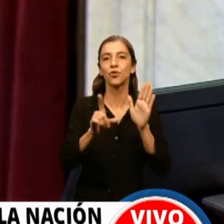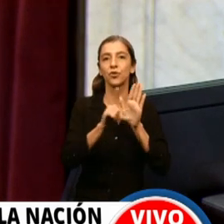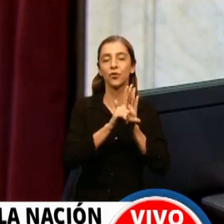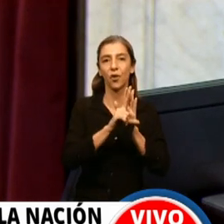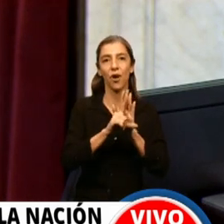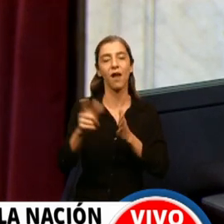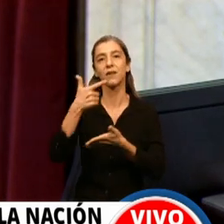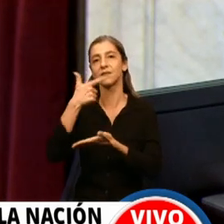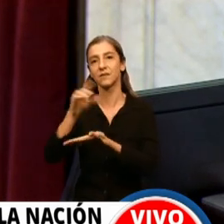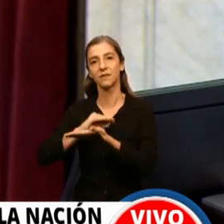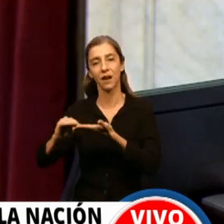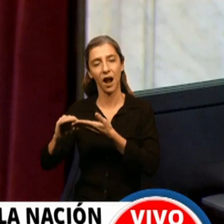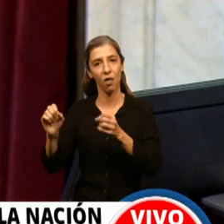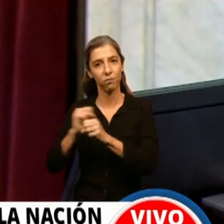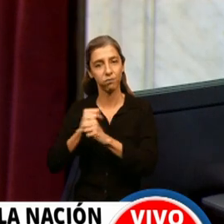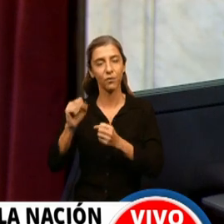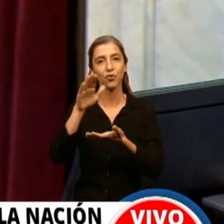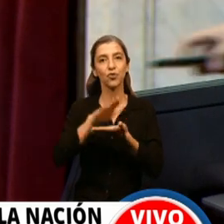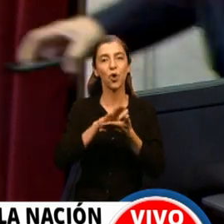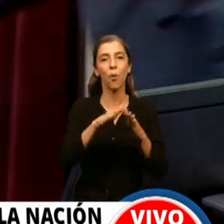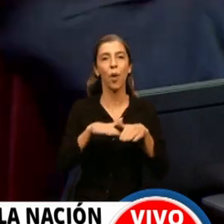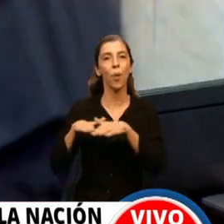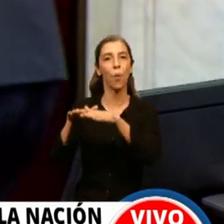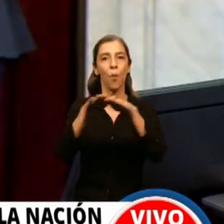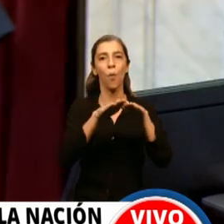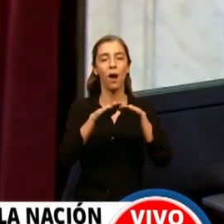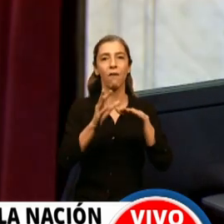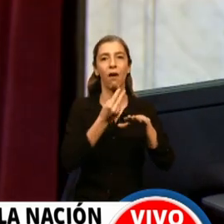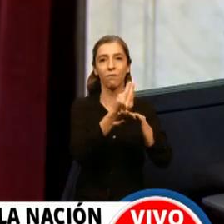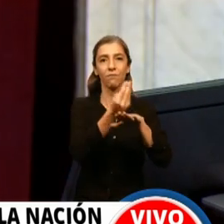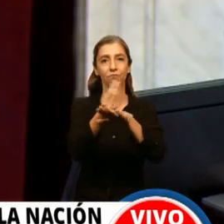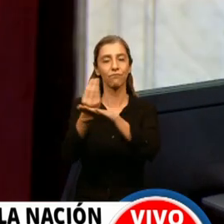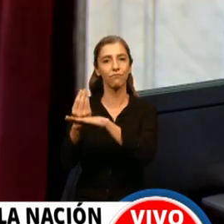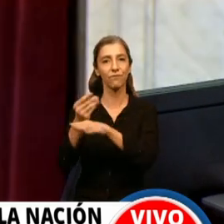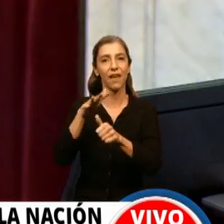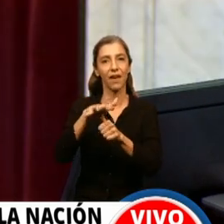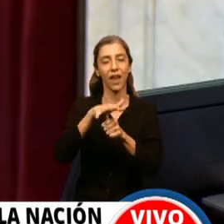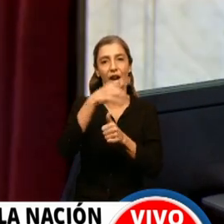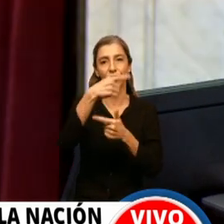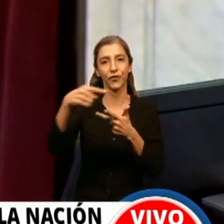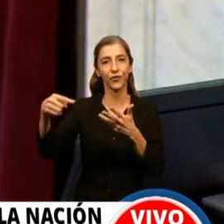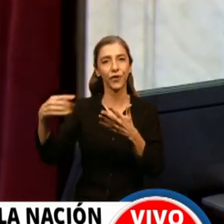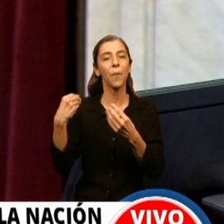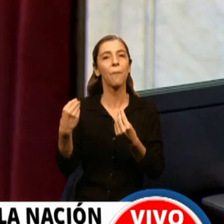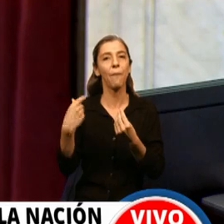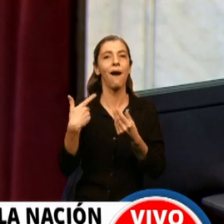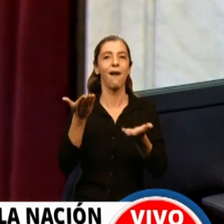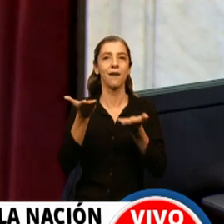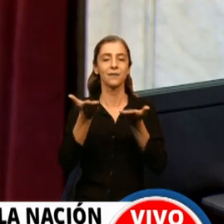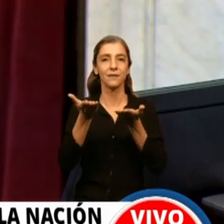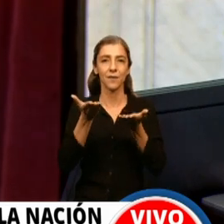honorable senado sobre equidad en la representación de los géneros en los servicios de comunicación